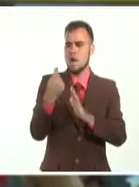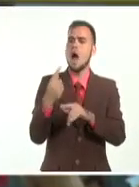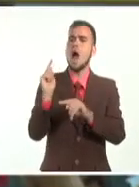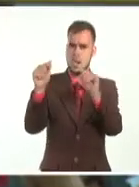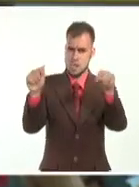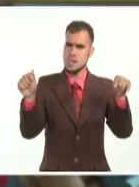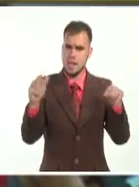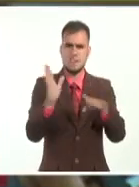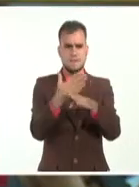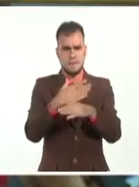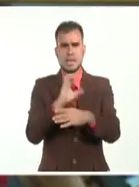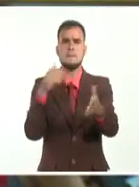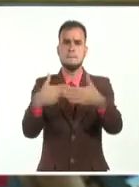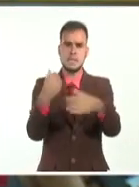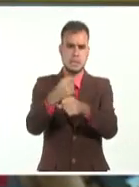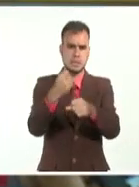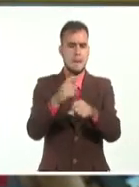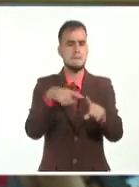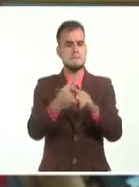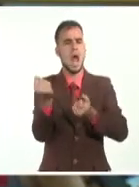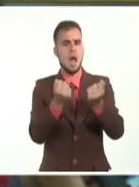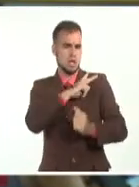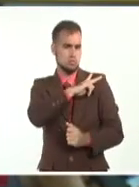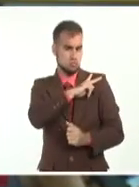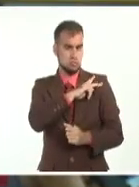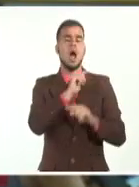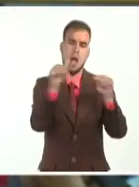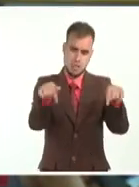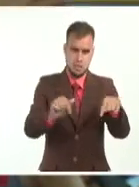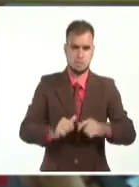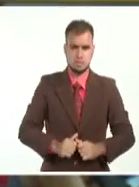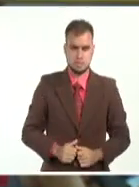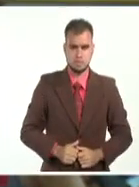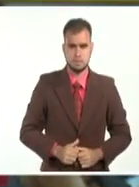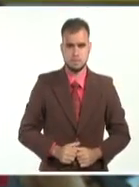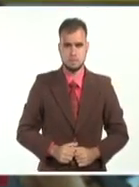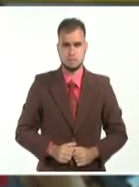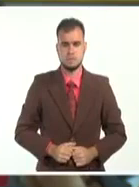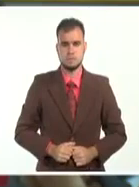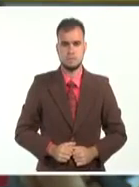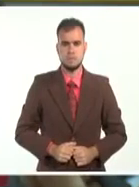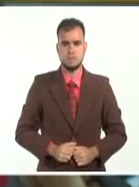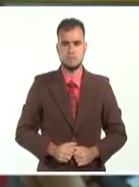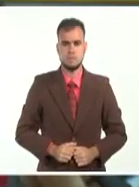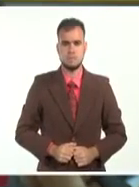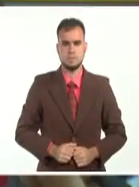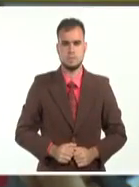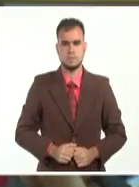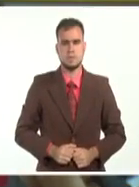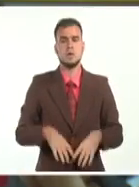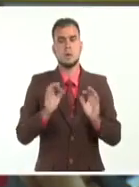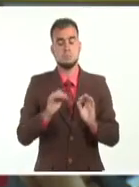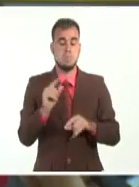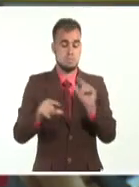los centros de trabajo y los carros de los directivos que también están diseñados, ¿no? Al igual que la parte del traslado de